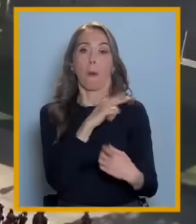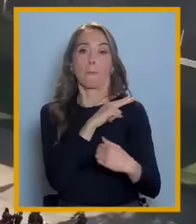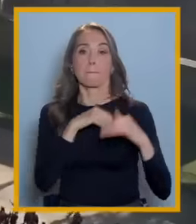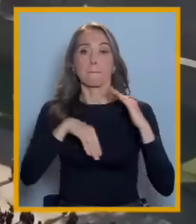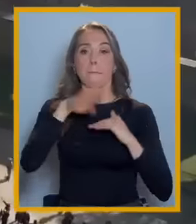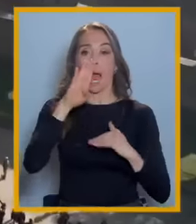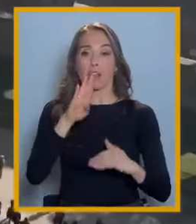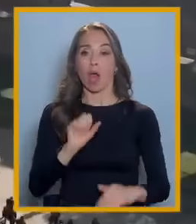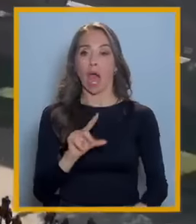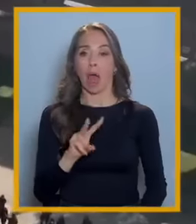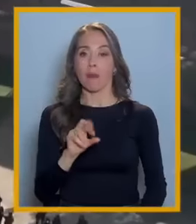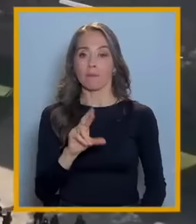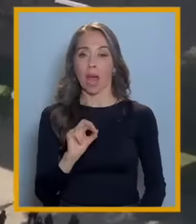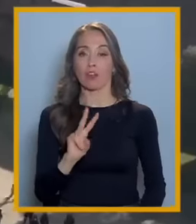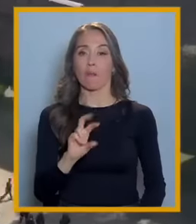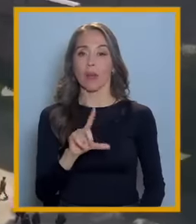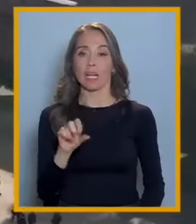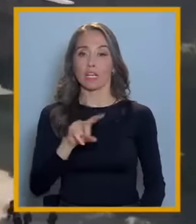Marrone.